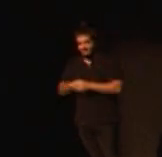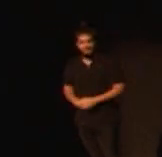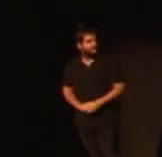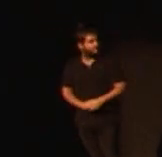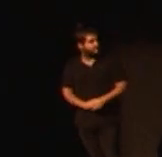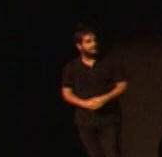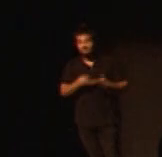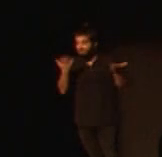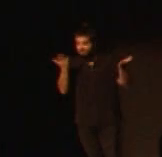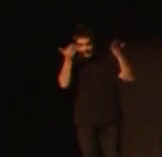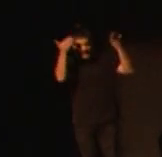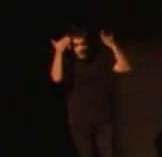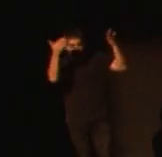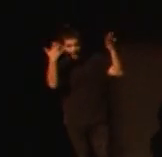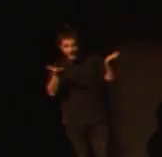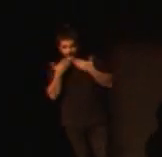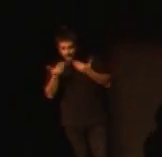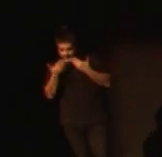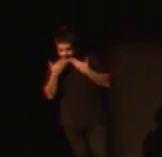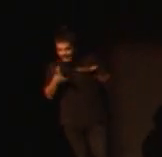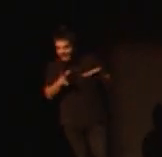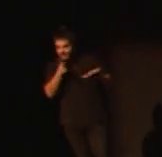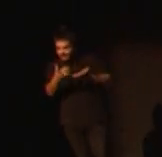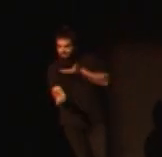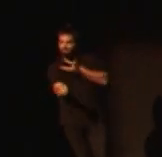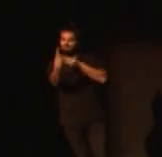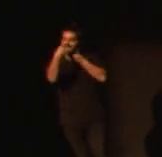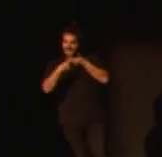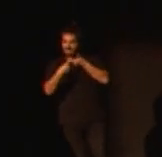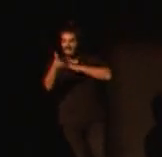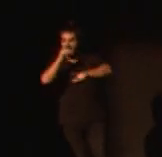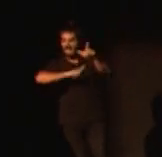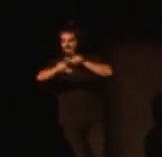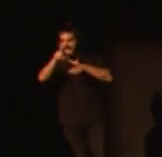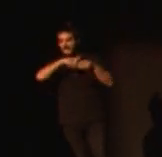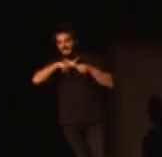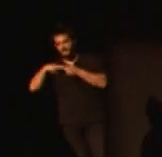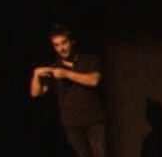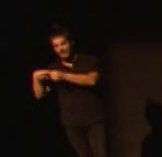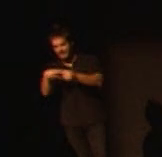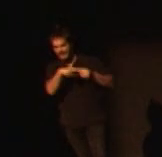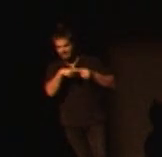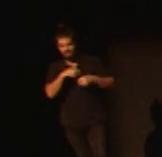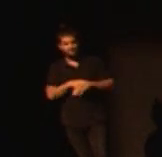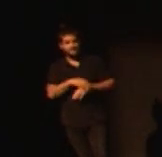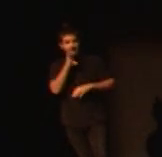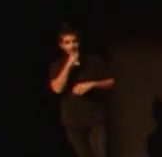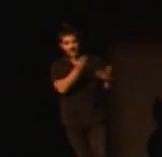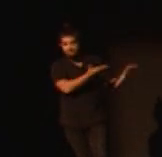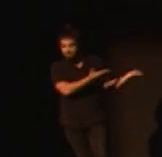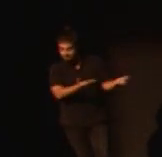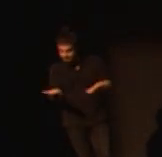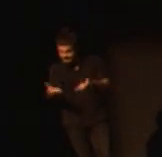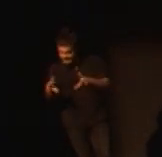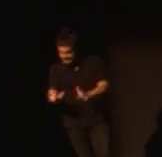Pues enhorabuena y muchísimas gracias por haberos embarcado en este viaje de la solidaridad. Ahora os invito a volver al patio de butacas